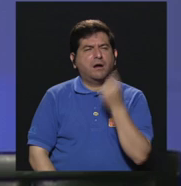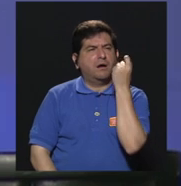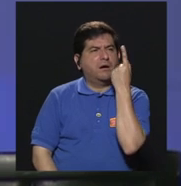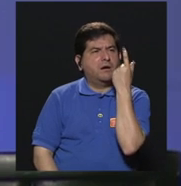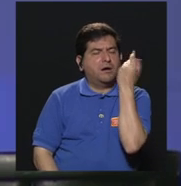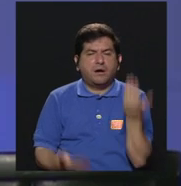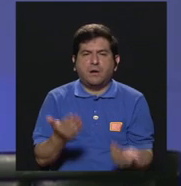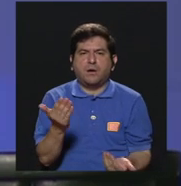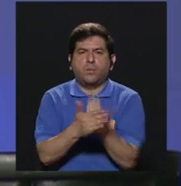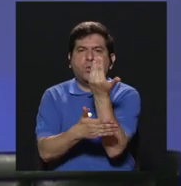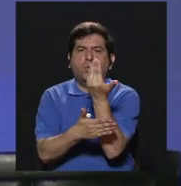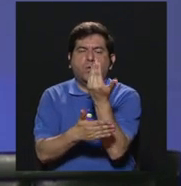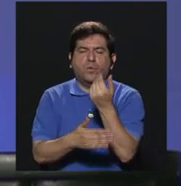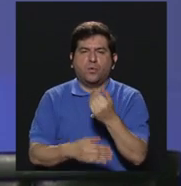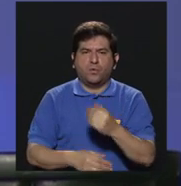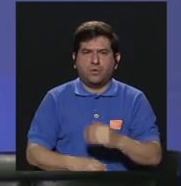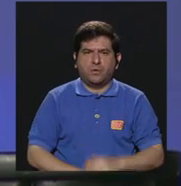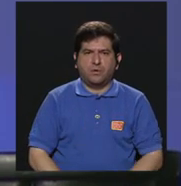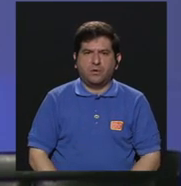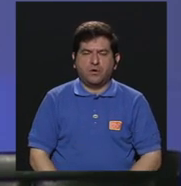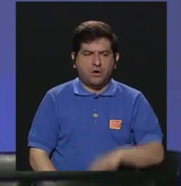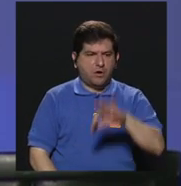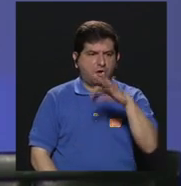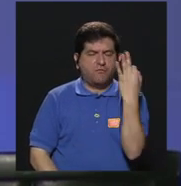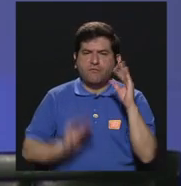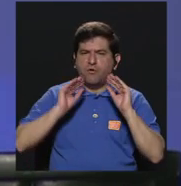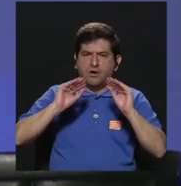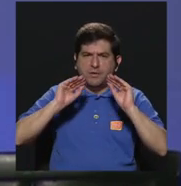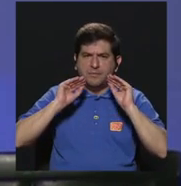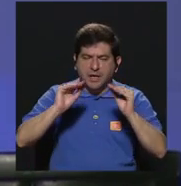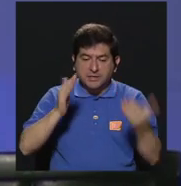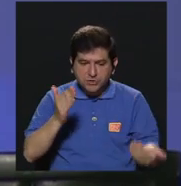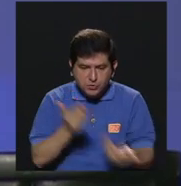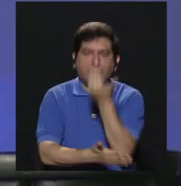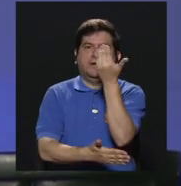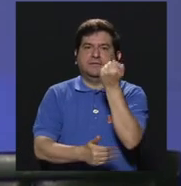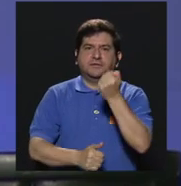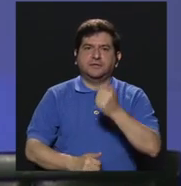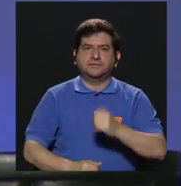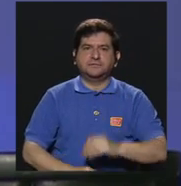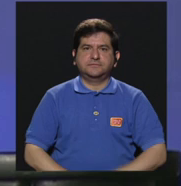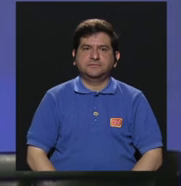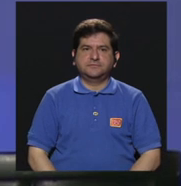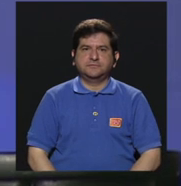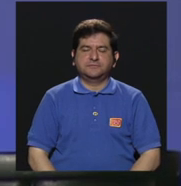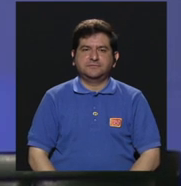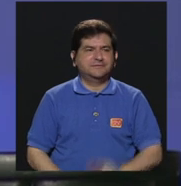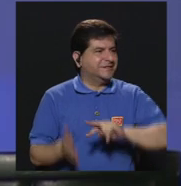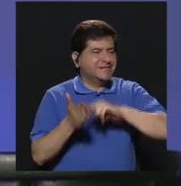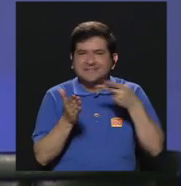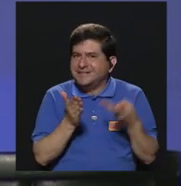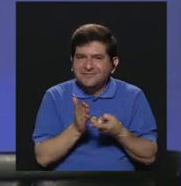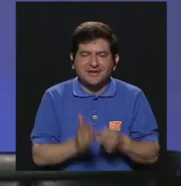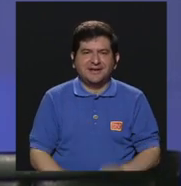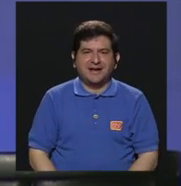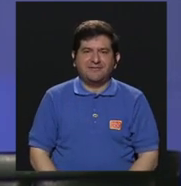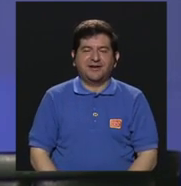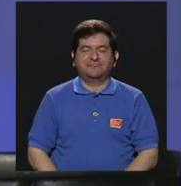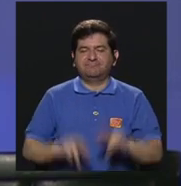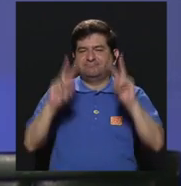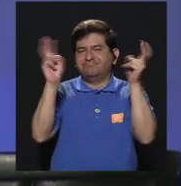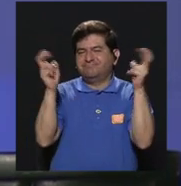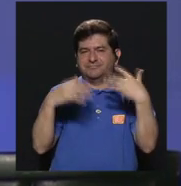interpretaciones nuevas, estilos académicos nuevos, en una palabra, sangre nueva.